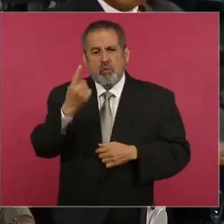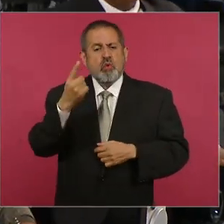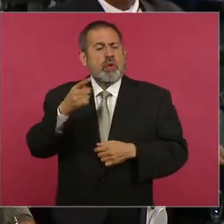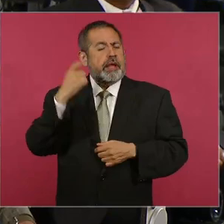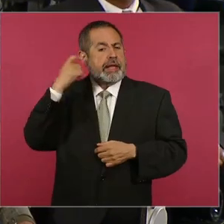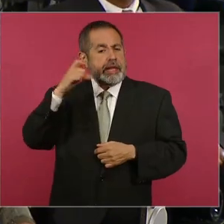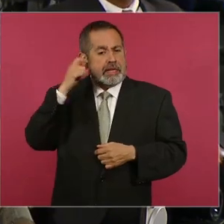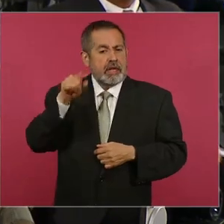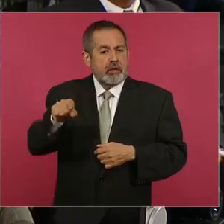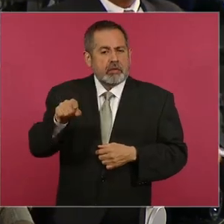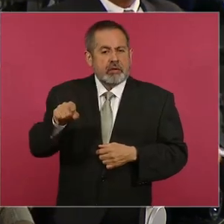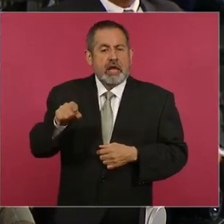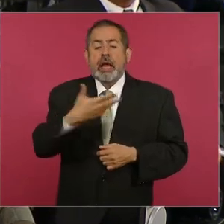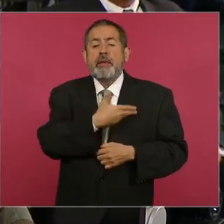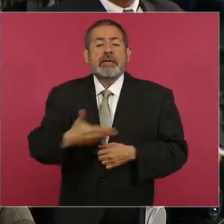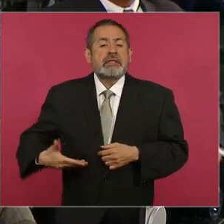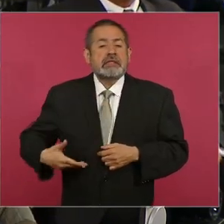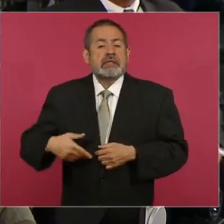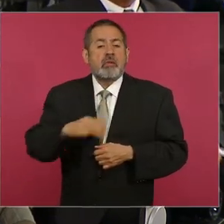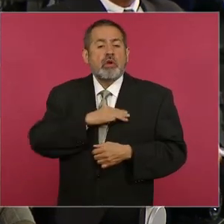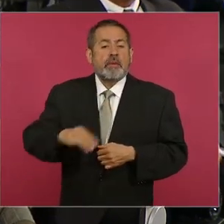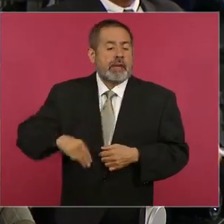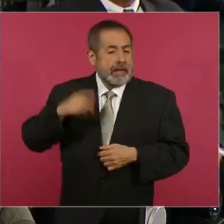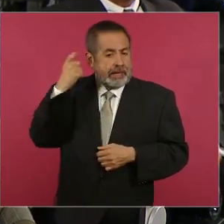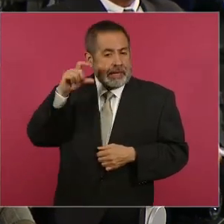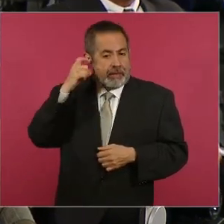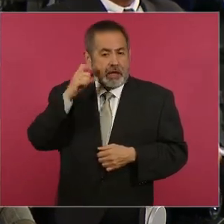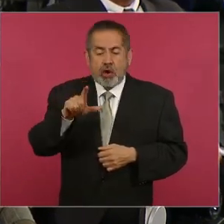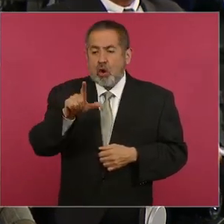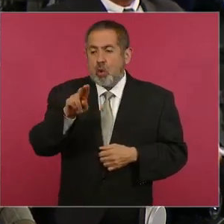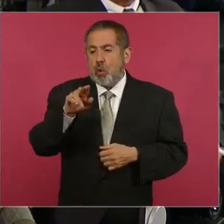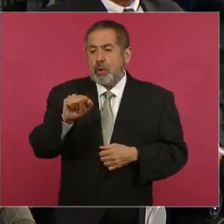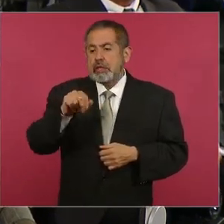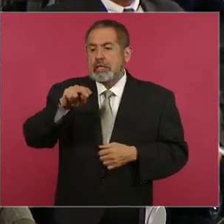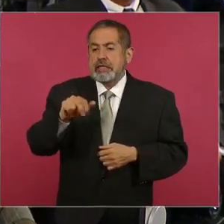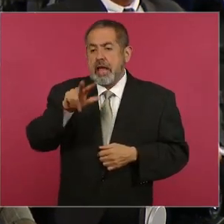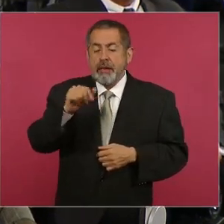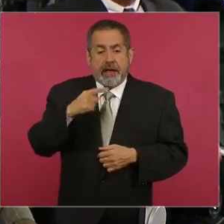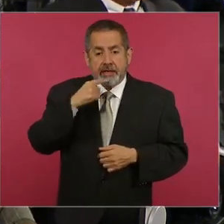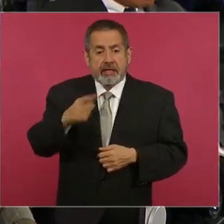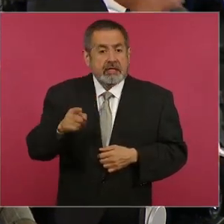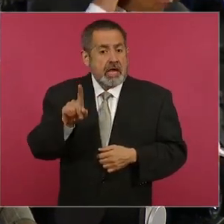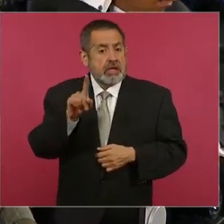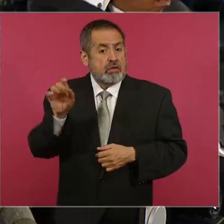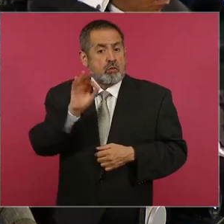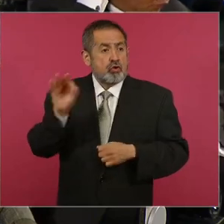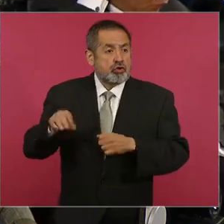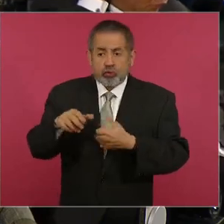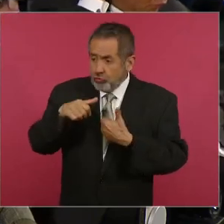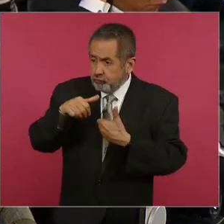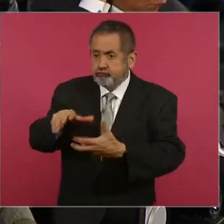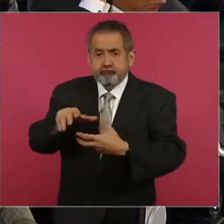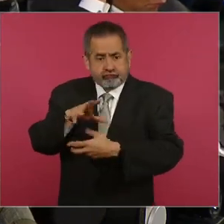cuando el presidente municipal de Querétaro, Luis Nava, comentó que logró ejercer el 100% de los recursos